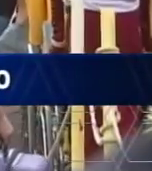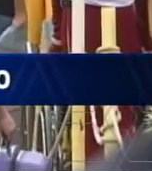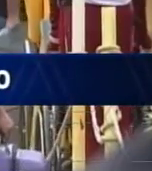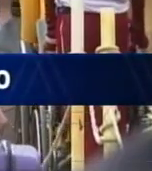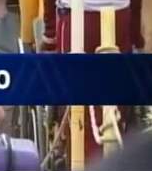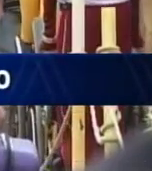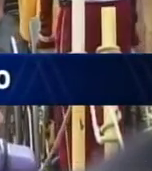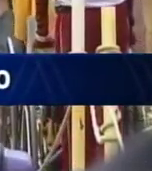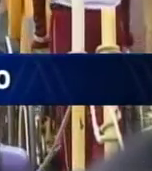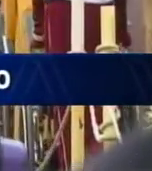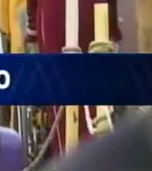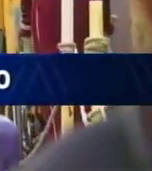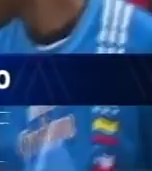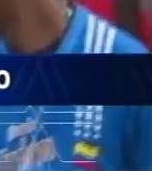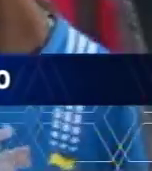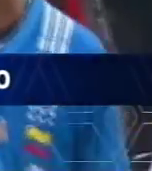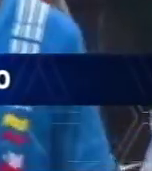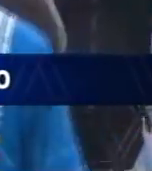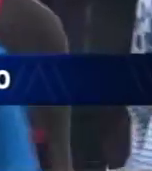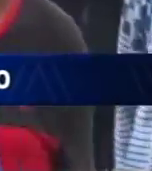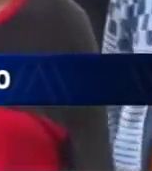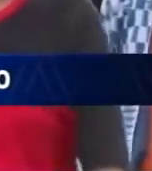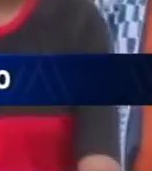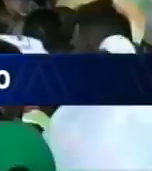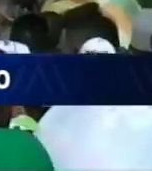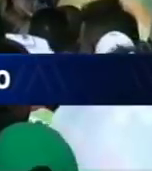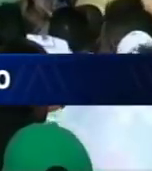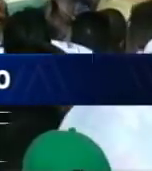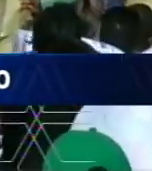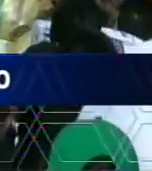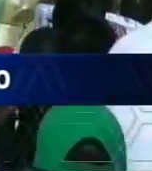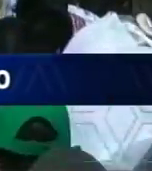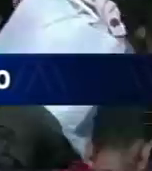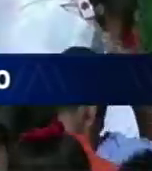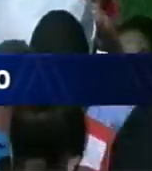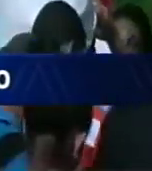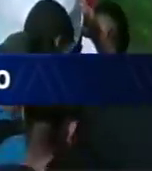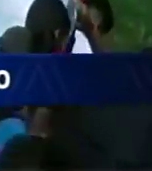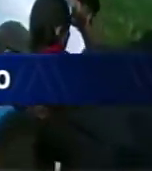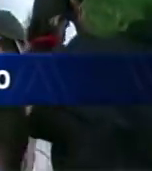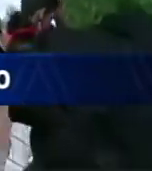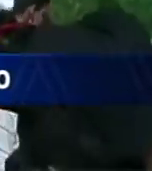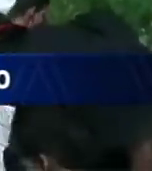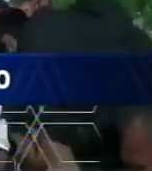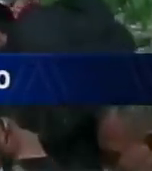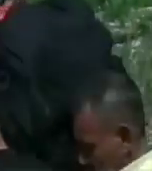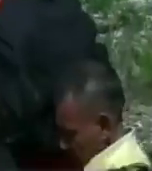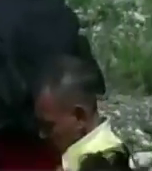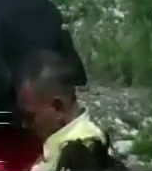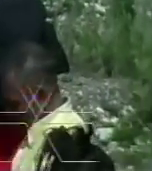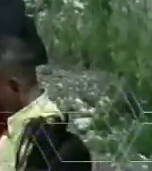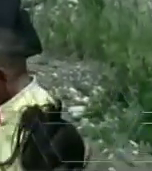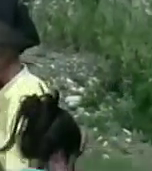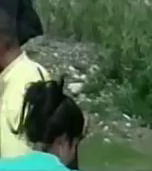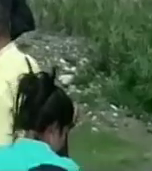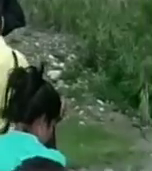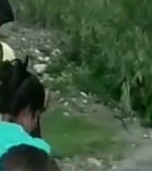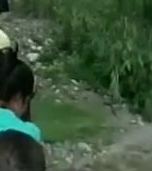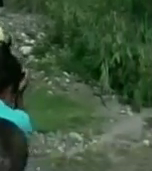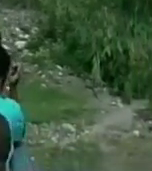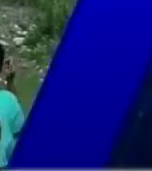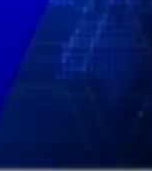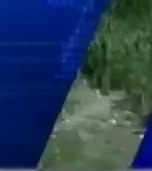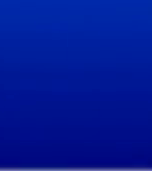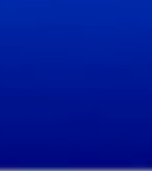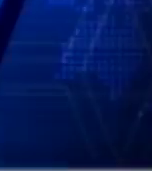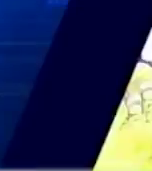Reacciones en Táchira sostienen que no hay suficiente información sobre requisitos para el ingreso de colombianos a territorio nacional.